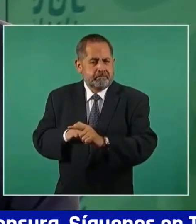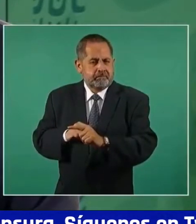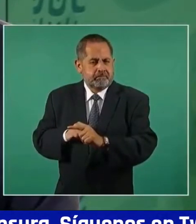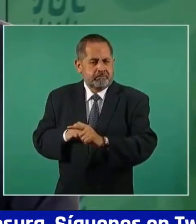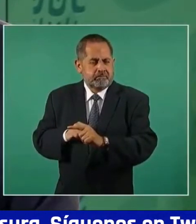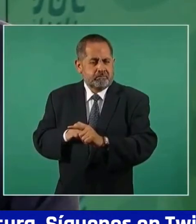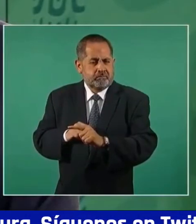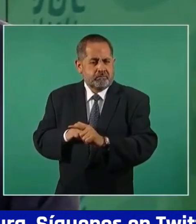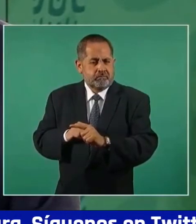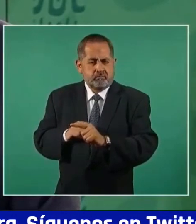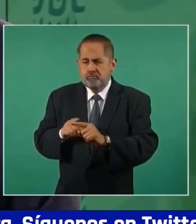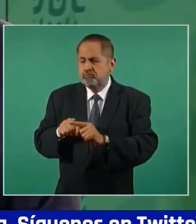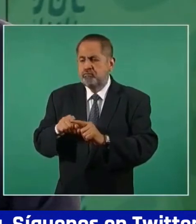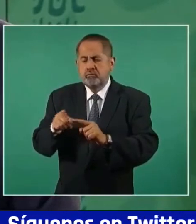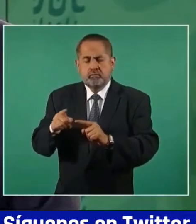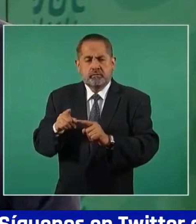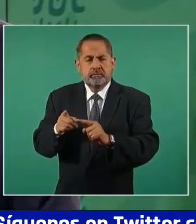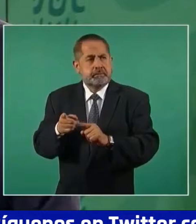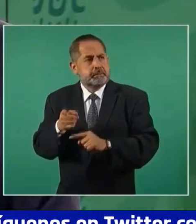gran luchador